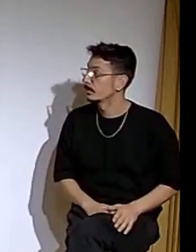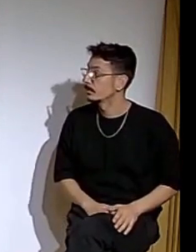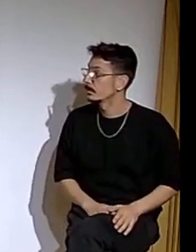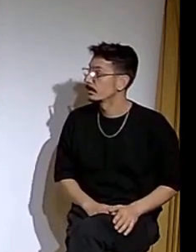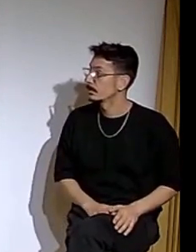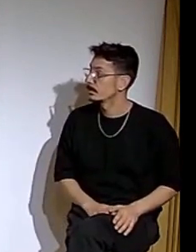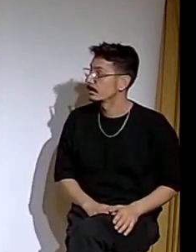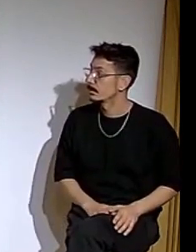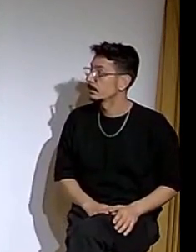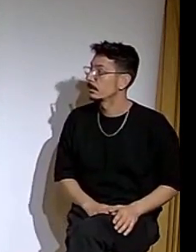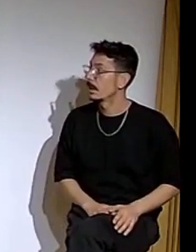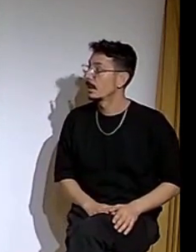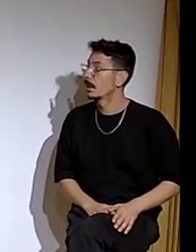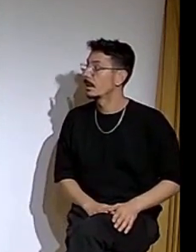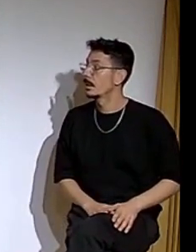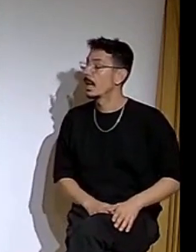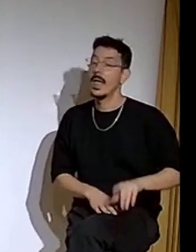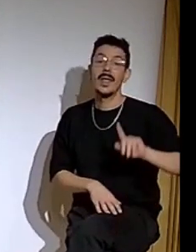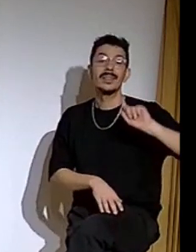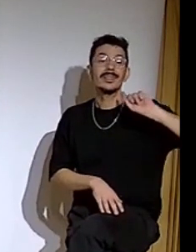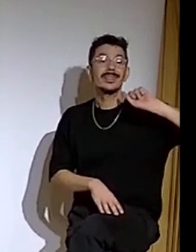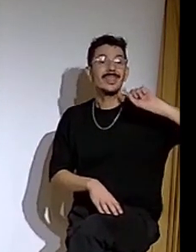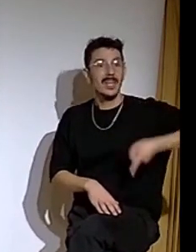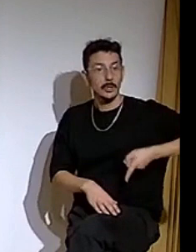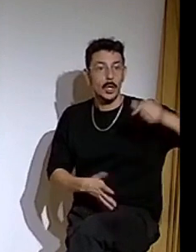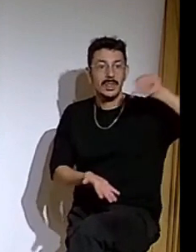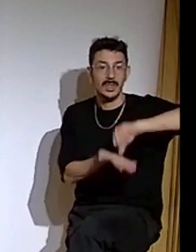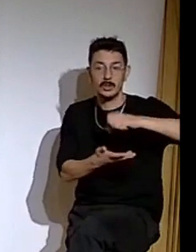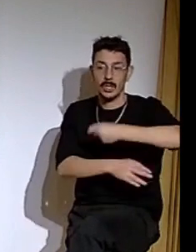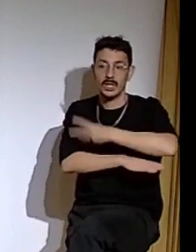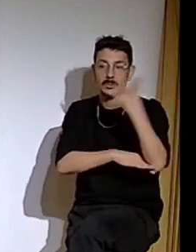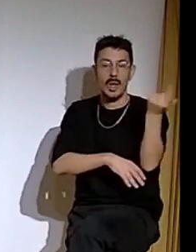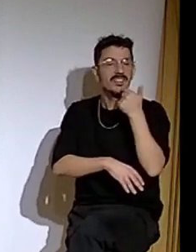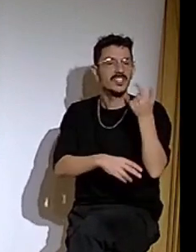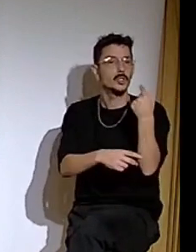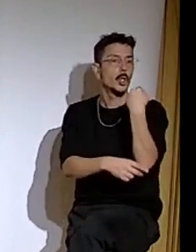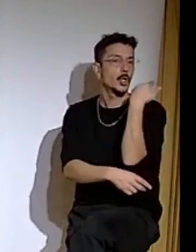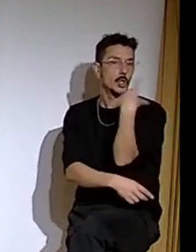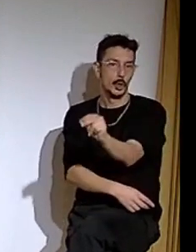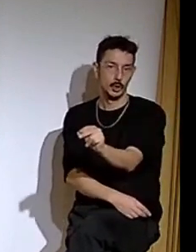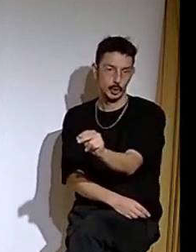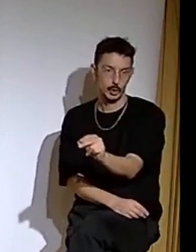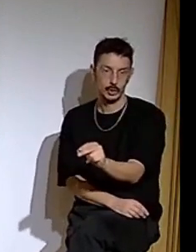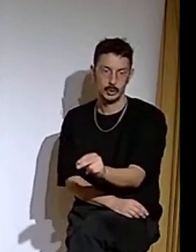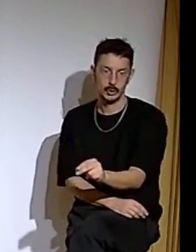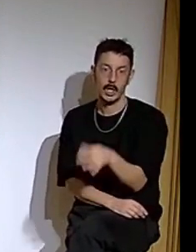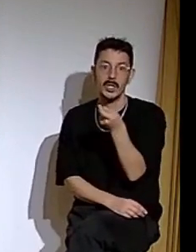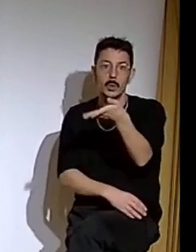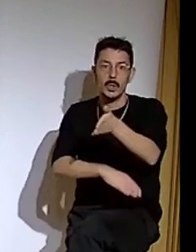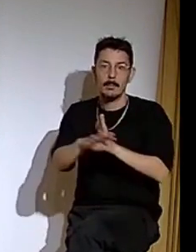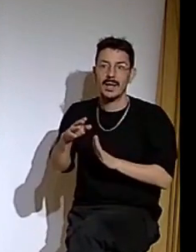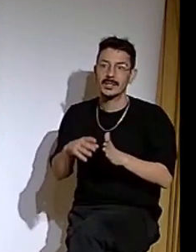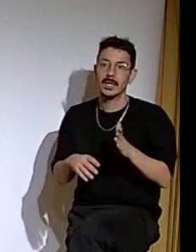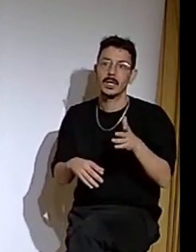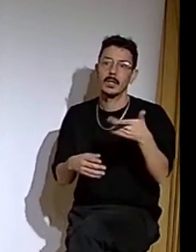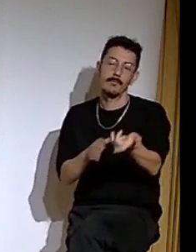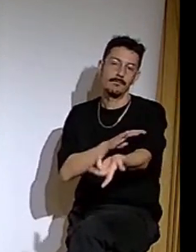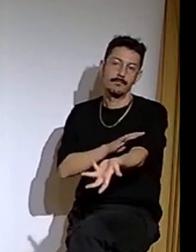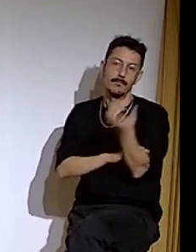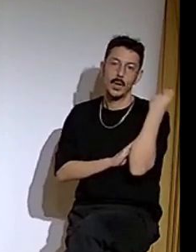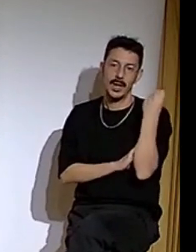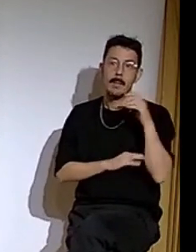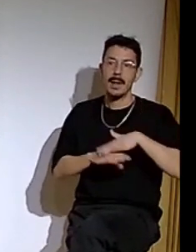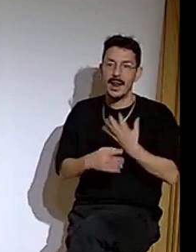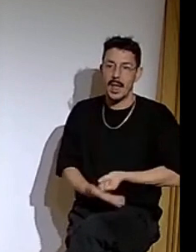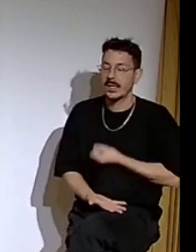de la dirección del director en concreto del centro lgtb y ha quitado una parte de la obra que era para